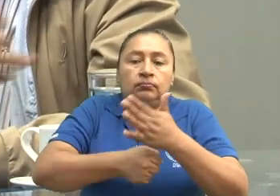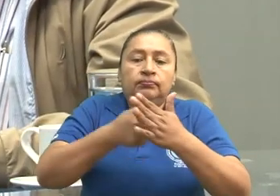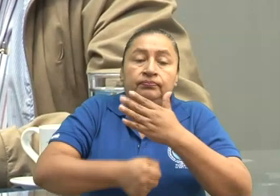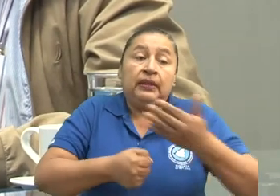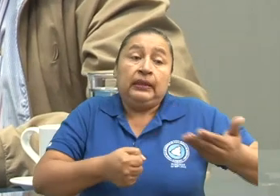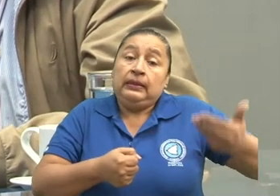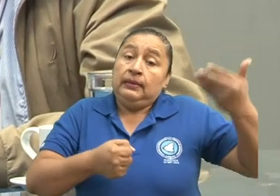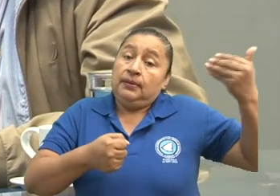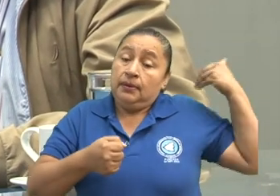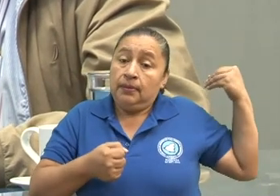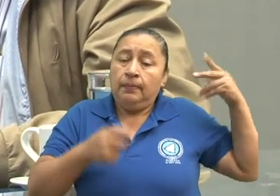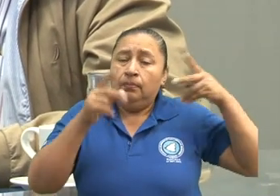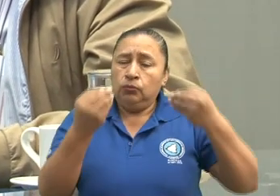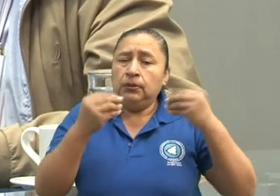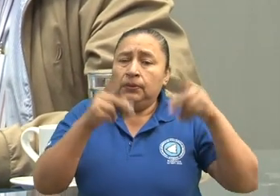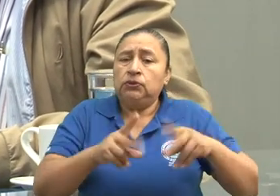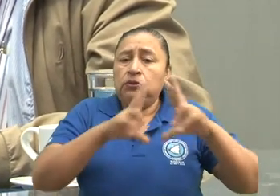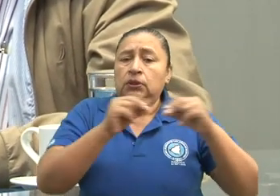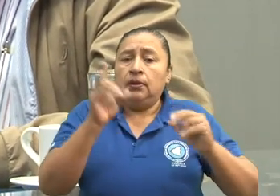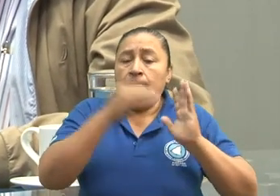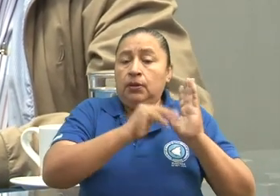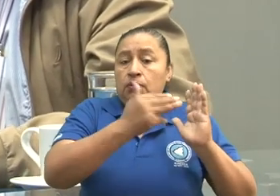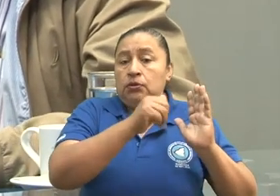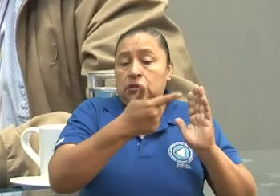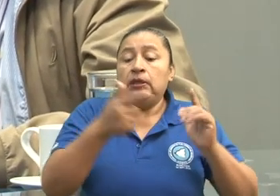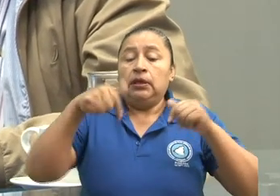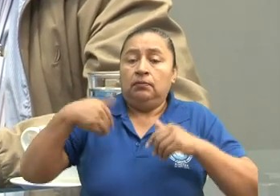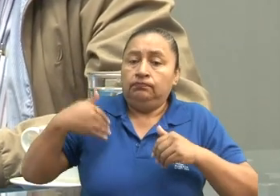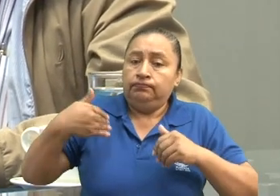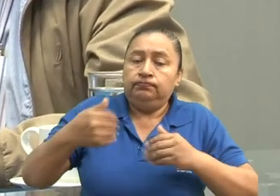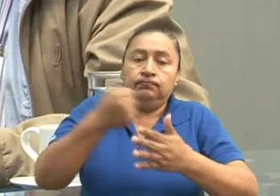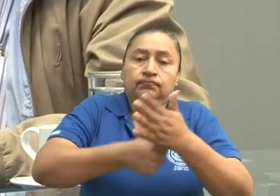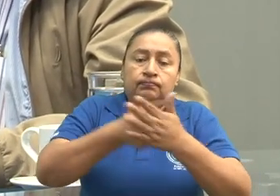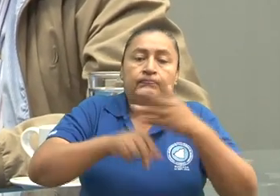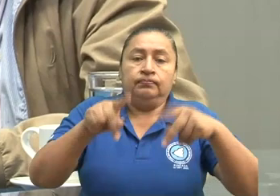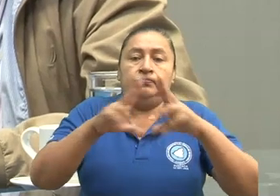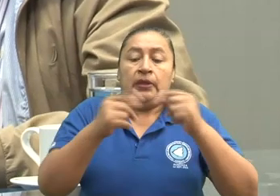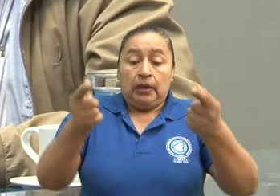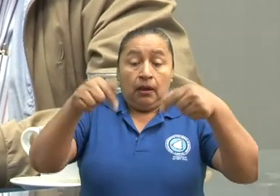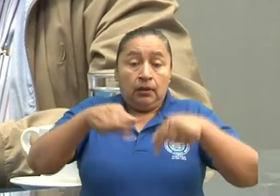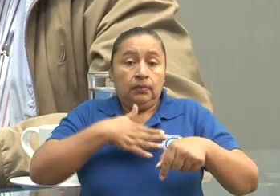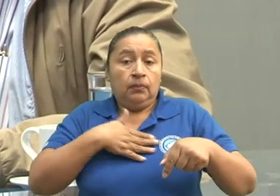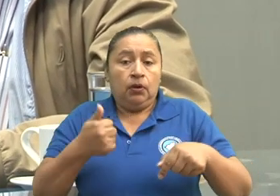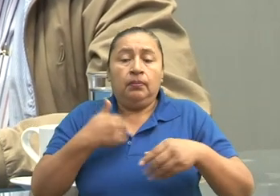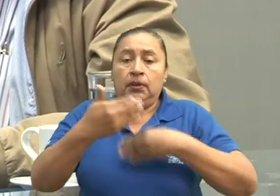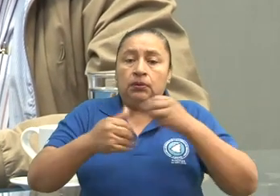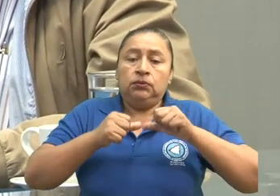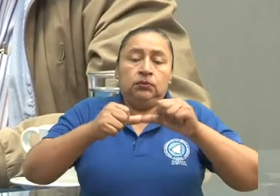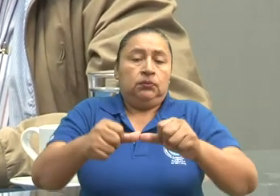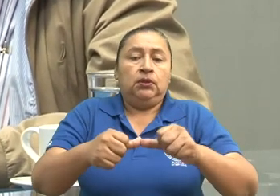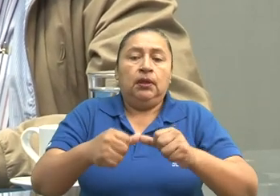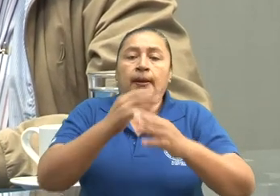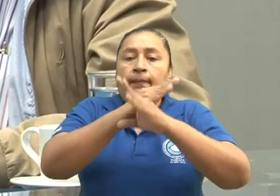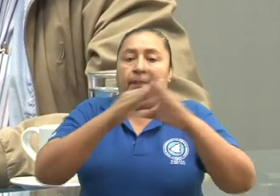manifestaron aquellos miles de nicaragüenses y por lo que hemos luchado los nicaragüenses, que hoy estamos en mejores condiciones para seguir avanzando